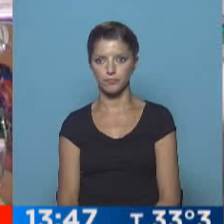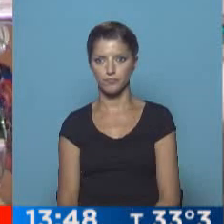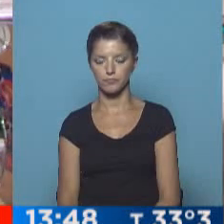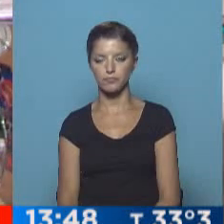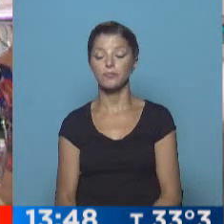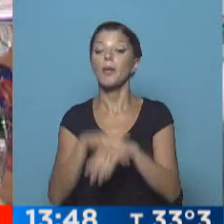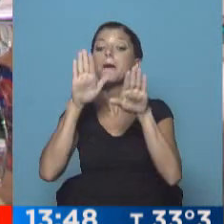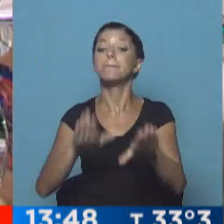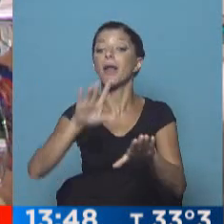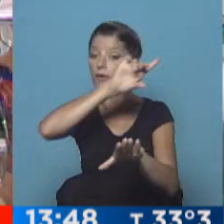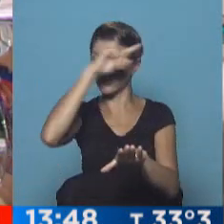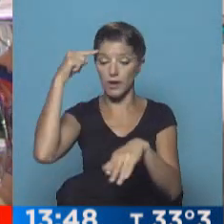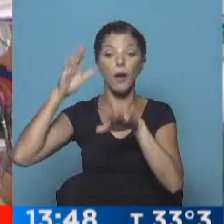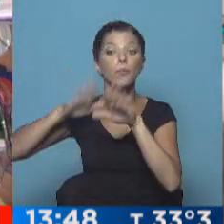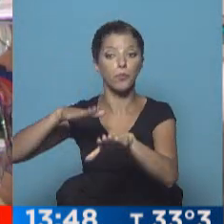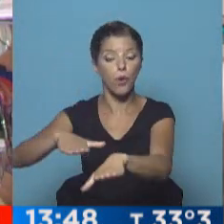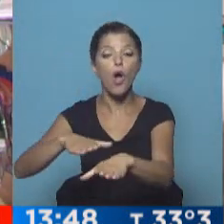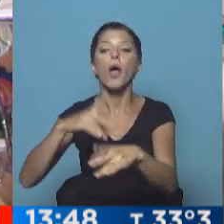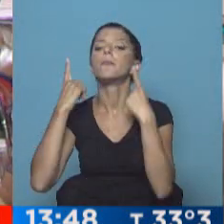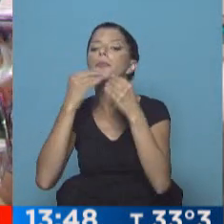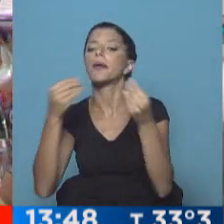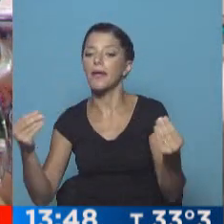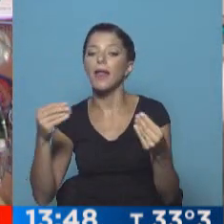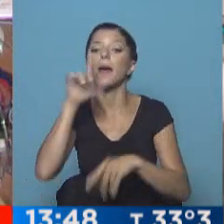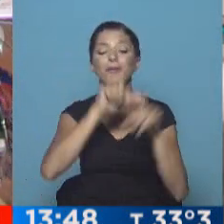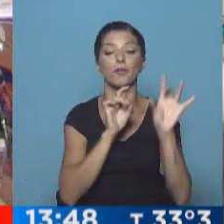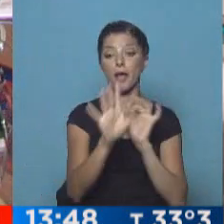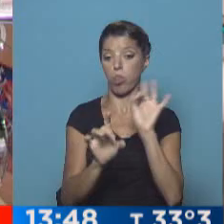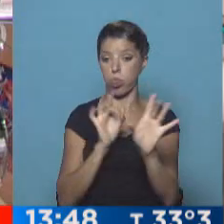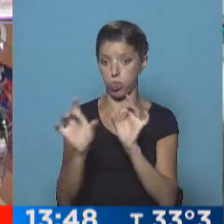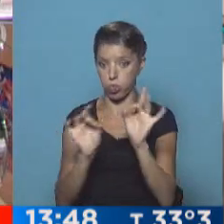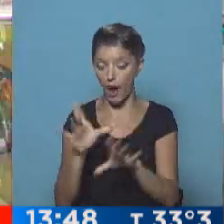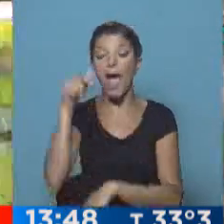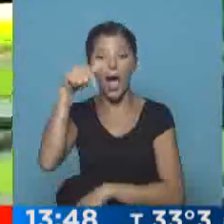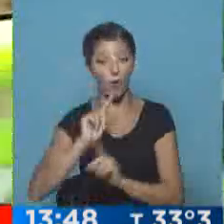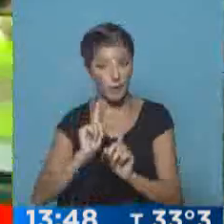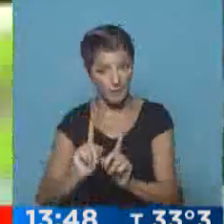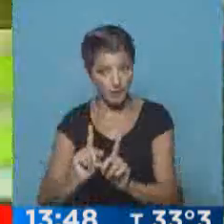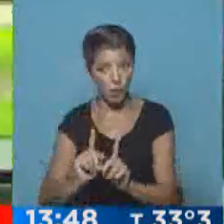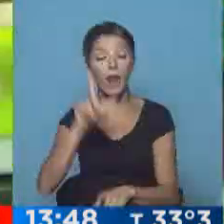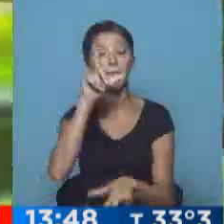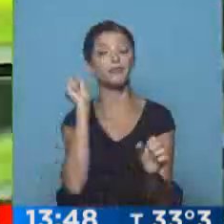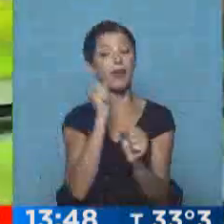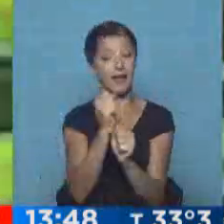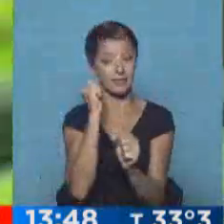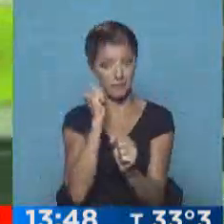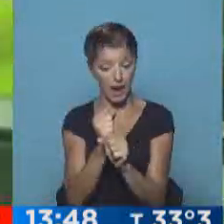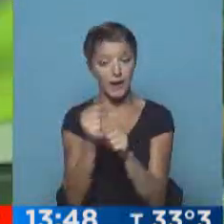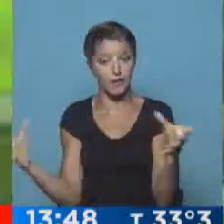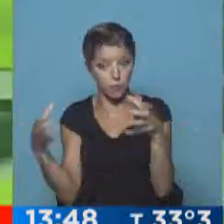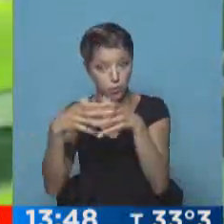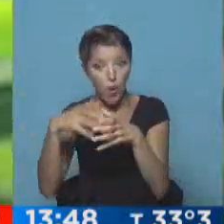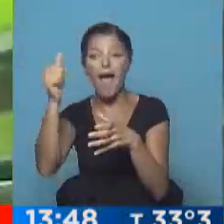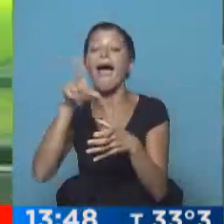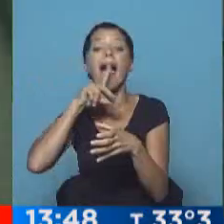Paro nacional y movilización por los despidos en nuestro país, y en este momento ya están llegando los trabajadores que se nuclean en ATE